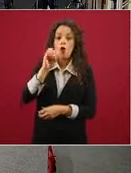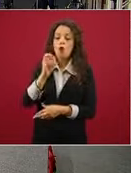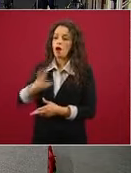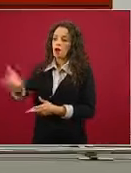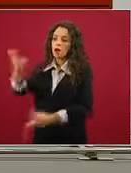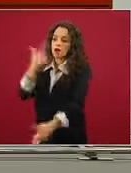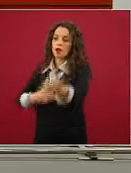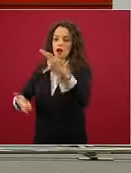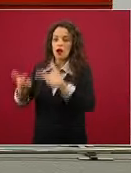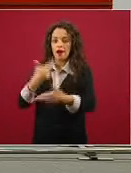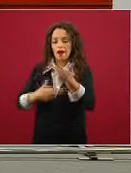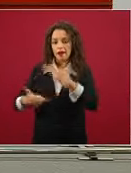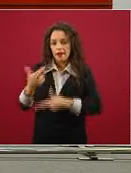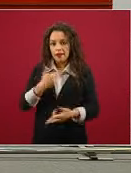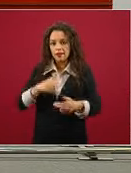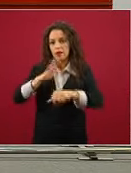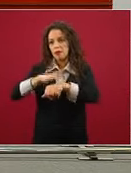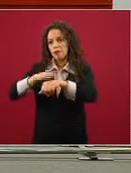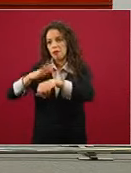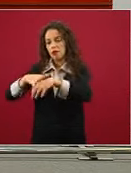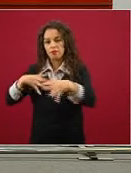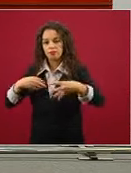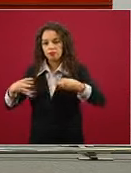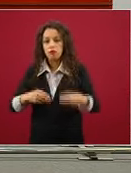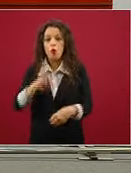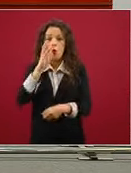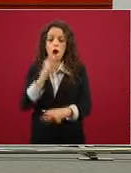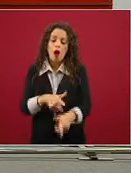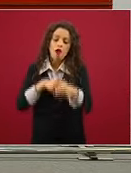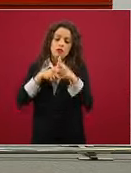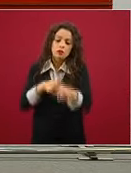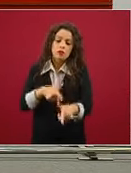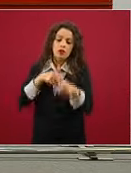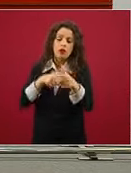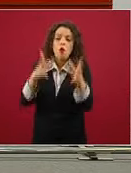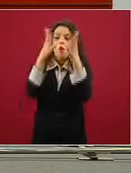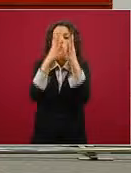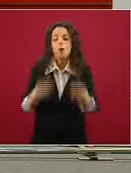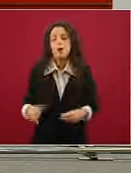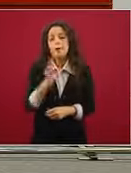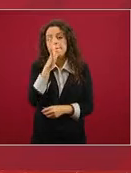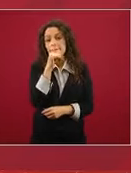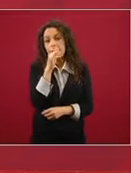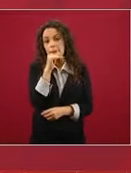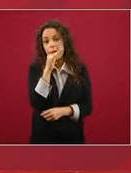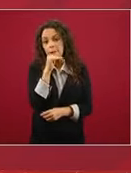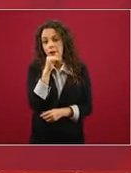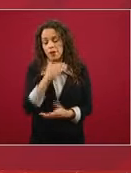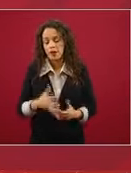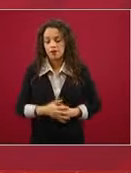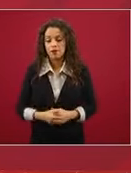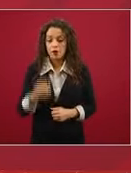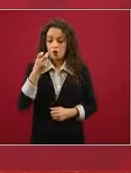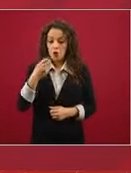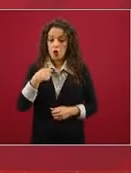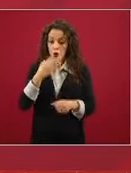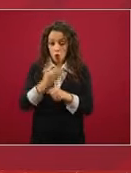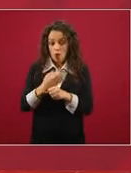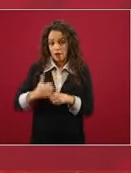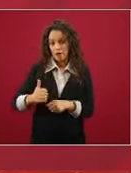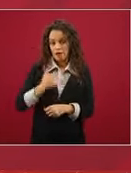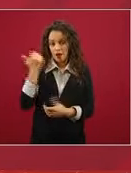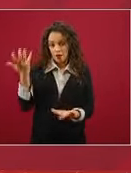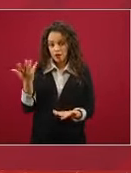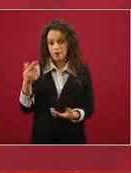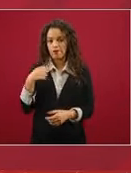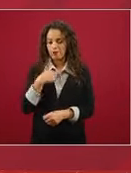persistencia. Entonces, todos estos son factores que determinan, y aquí lo presentamos, insisto, para que la población conozca la